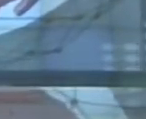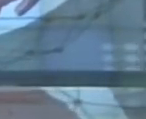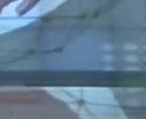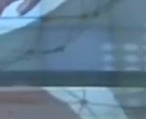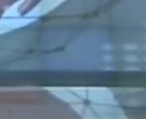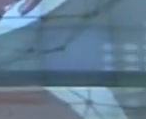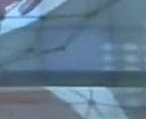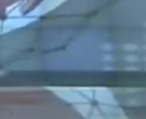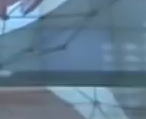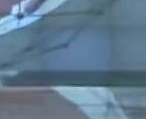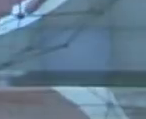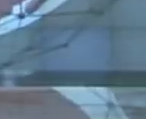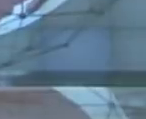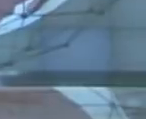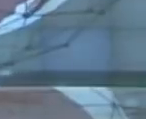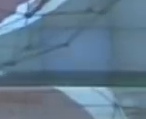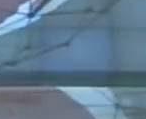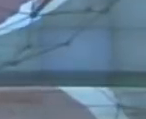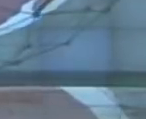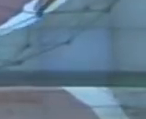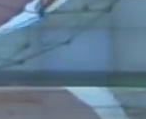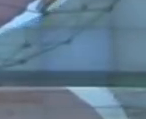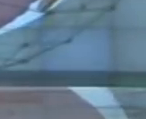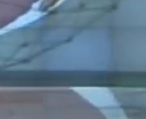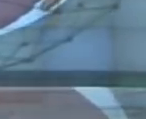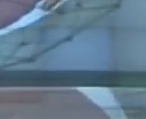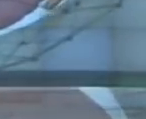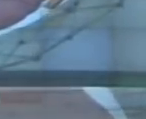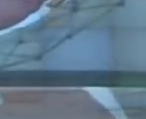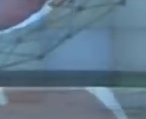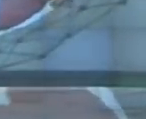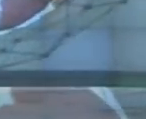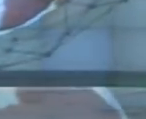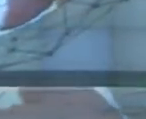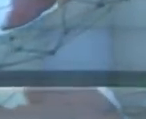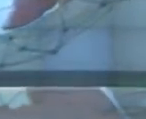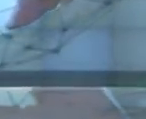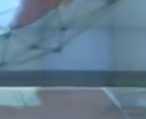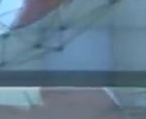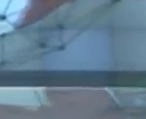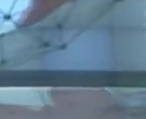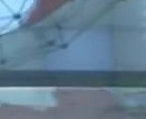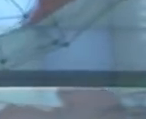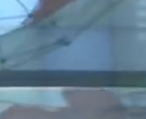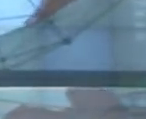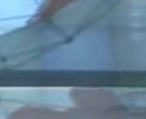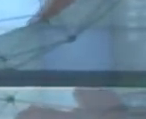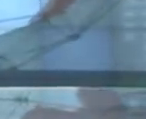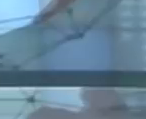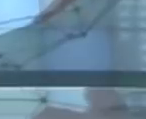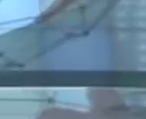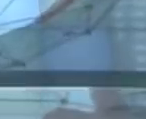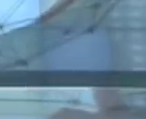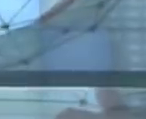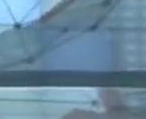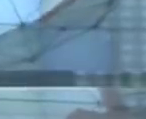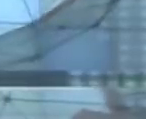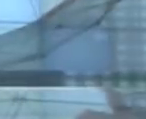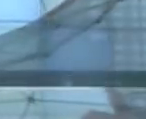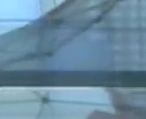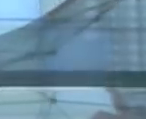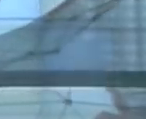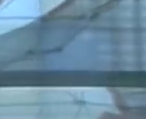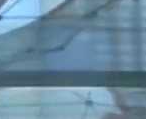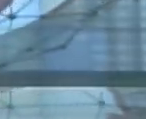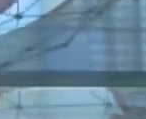le han declarado la guerra a los trocheros, entre 8 y 12 años, toda aquella persona, porque se le va a dedicar justamente